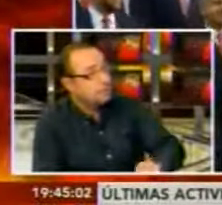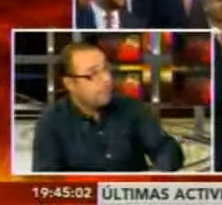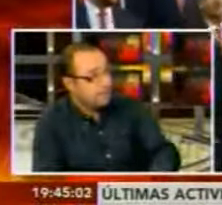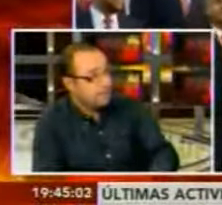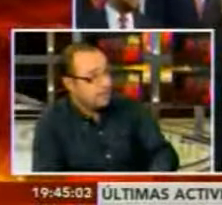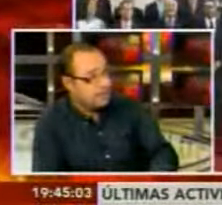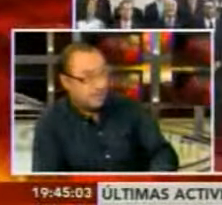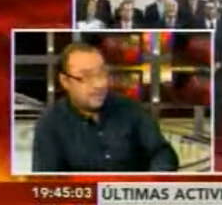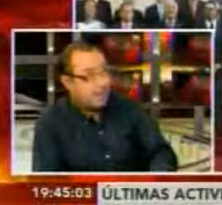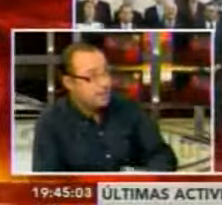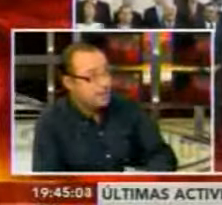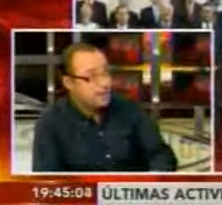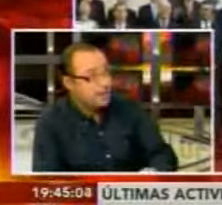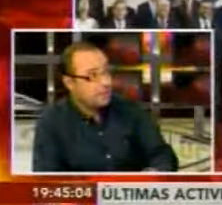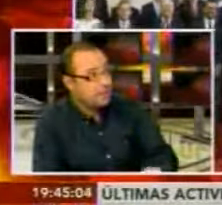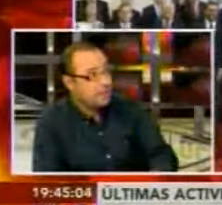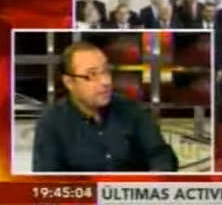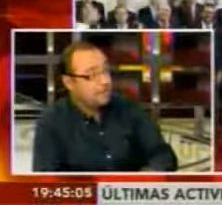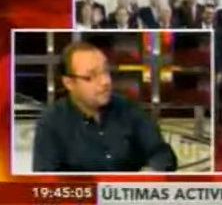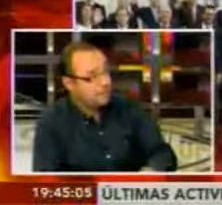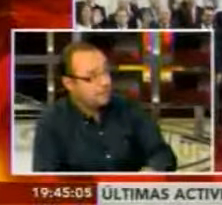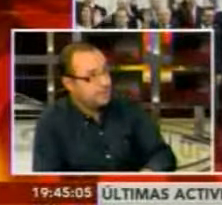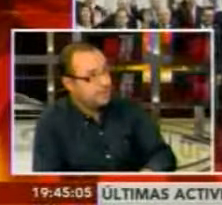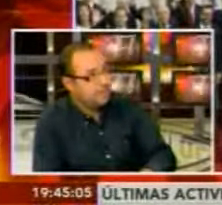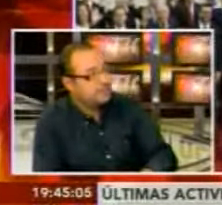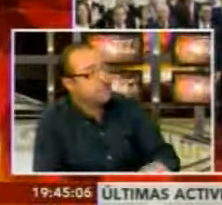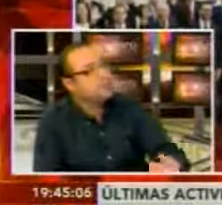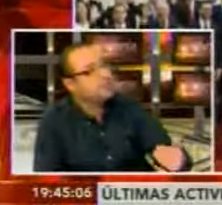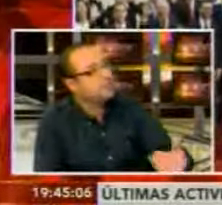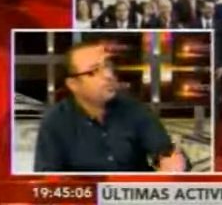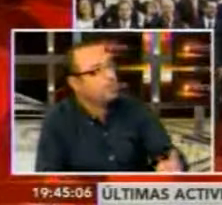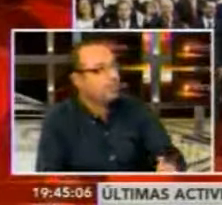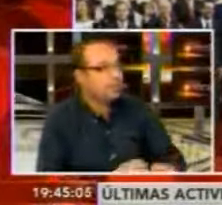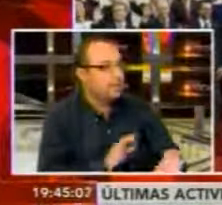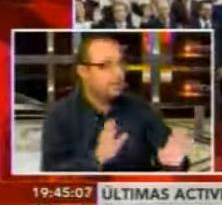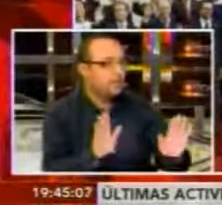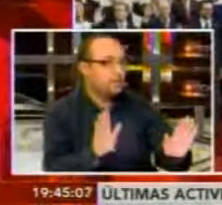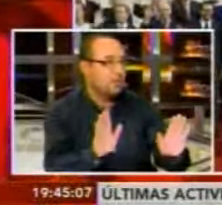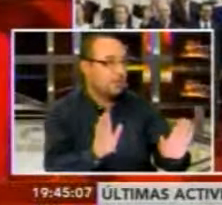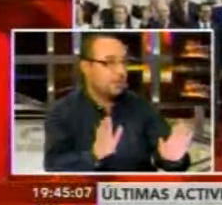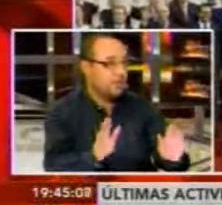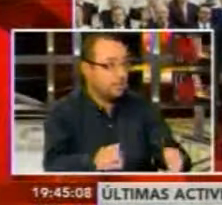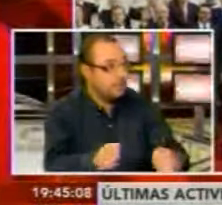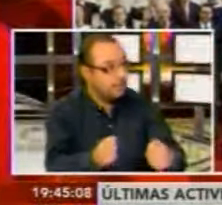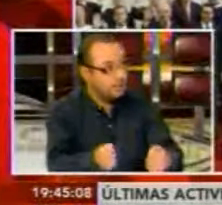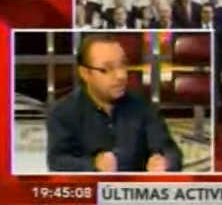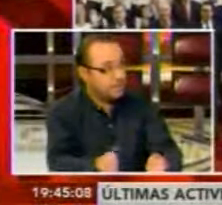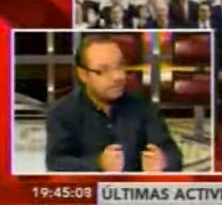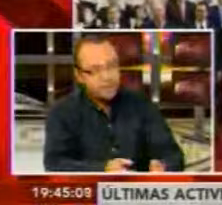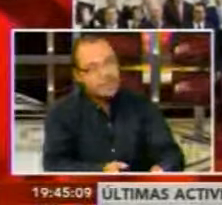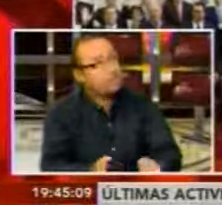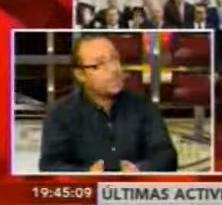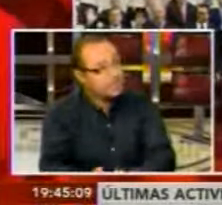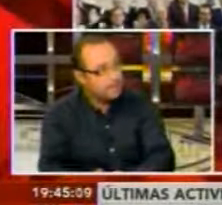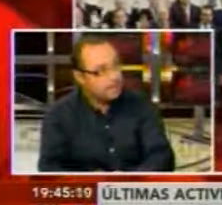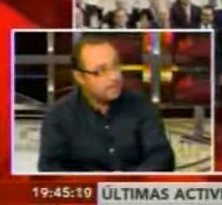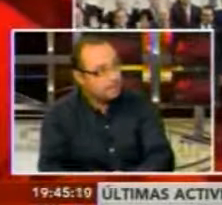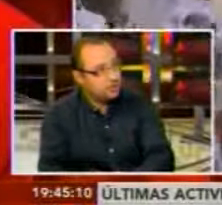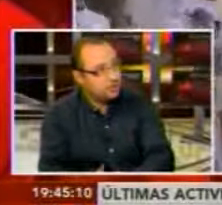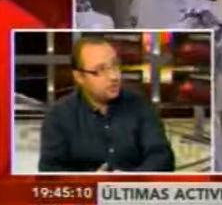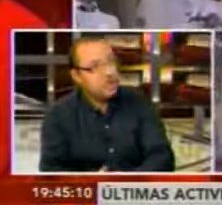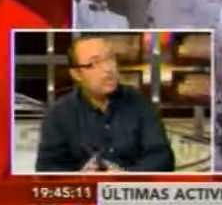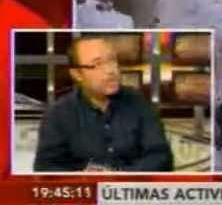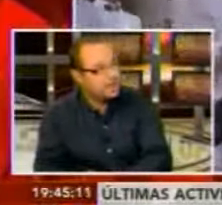que la gente haya tenido dos papeletas distintas para votar. Pierde la elección de diputados, pierde la elección presidencial y pierde la elección senatorial,